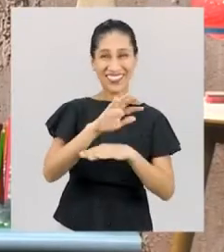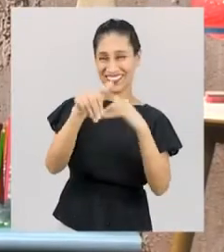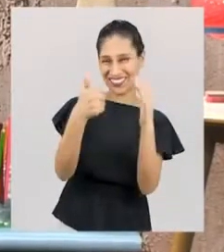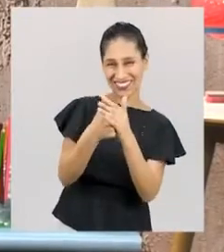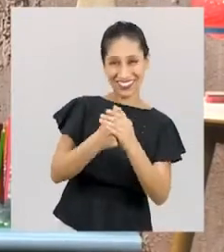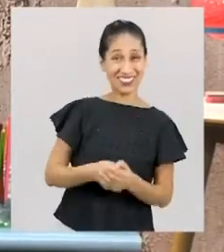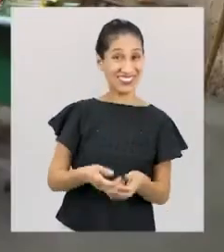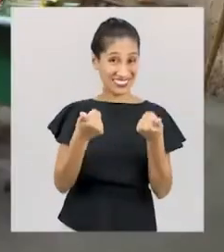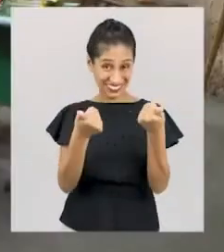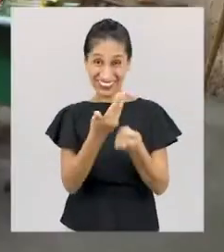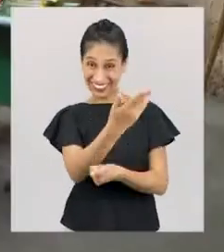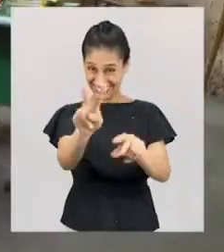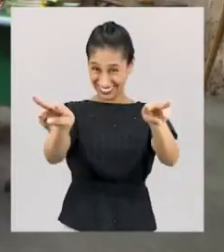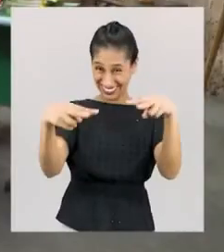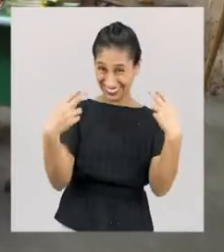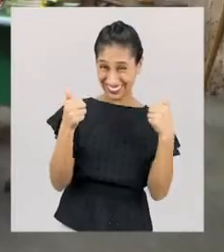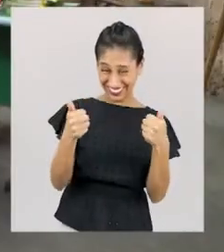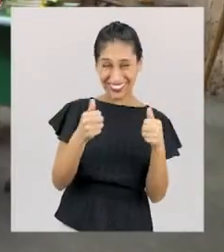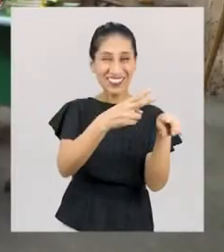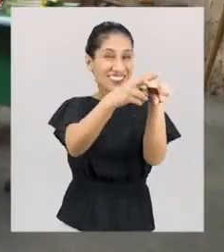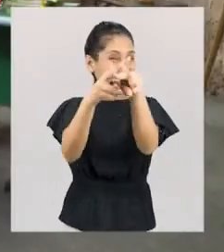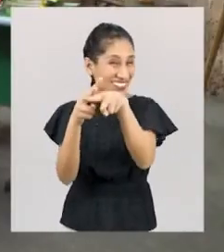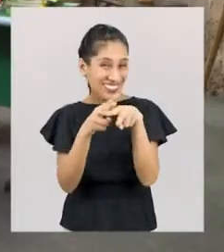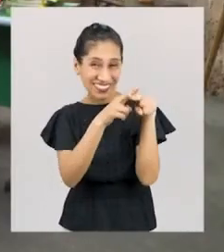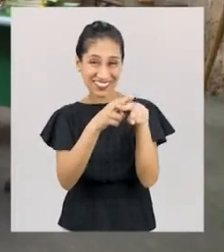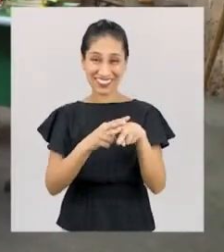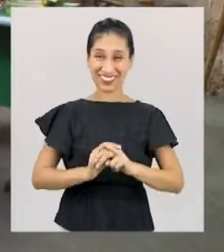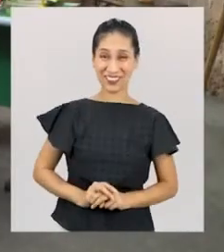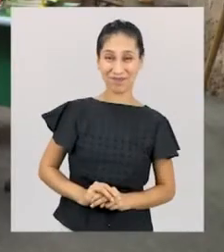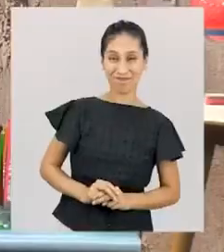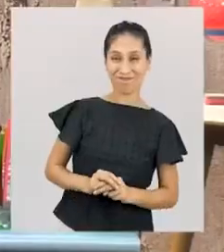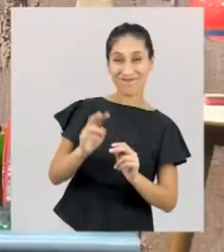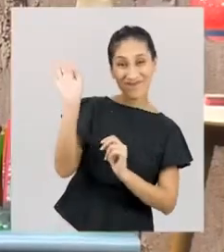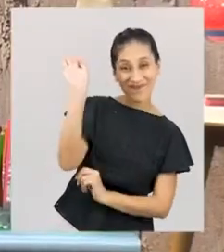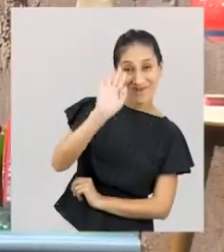lo creemos así, Amaru. Qué bueno que les haya gustado. Cuídense mucho.